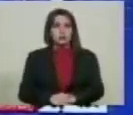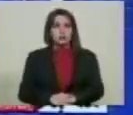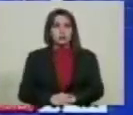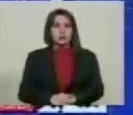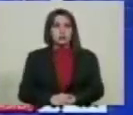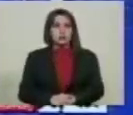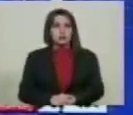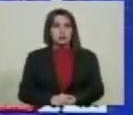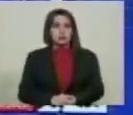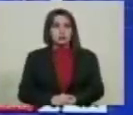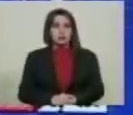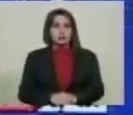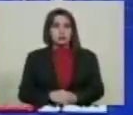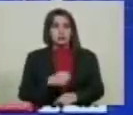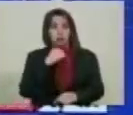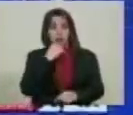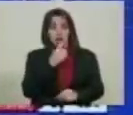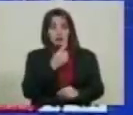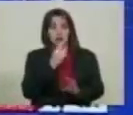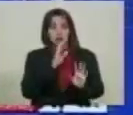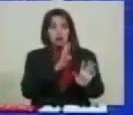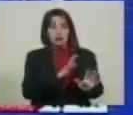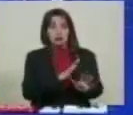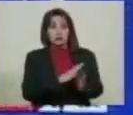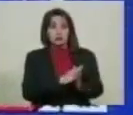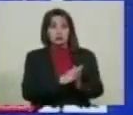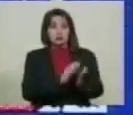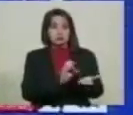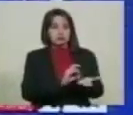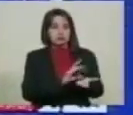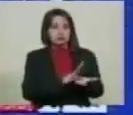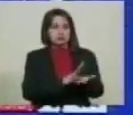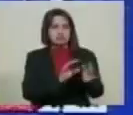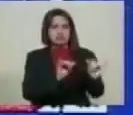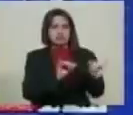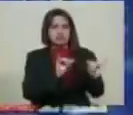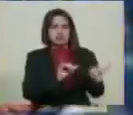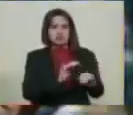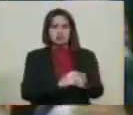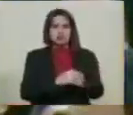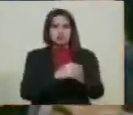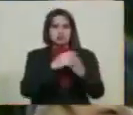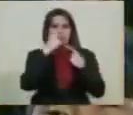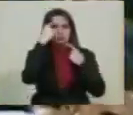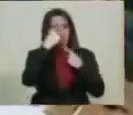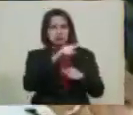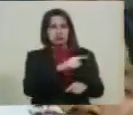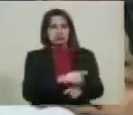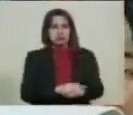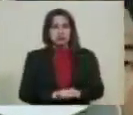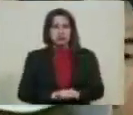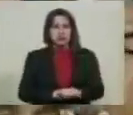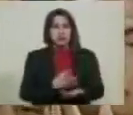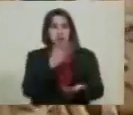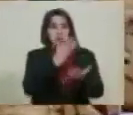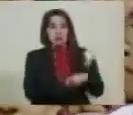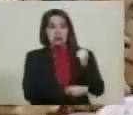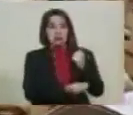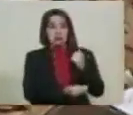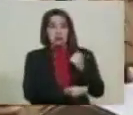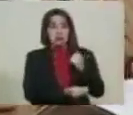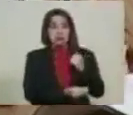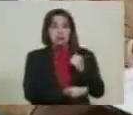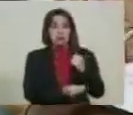si podemos denominarlo así. Yo lo podría denominar, tomó el camino de la huida,